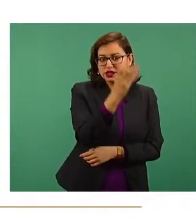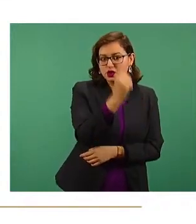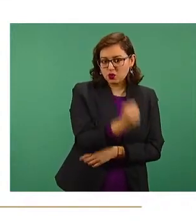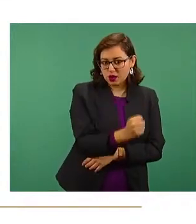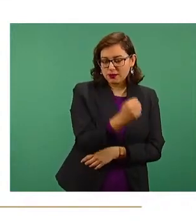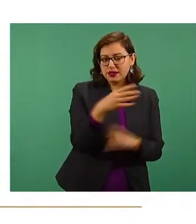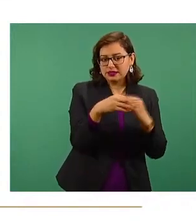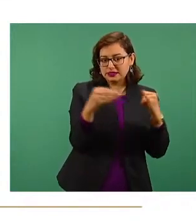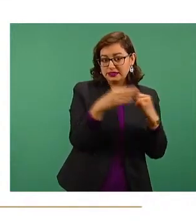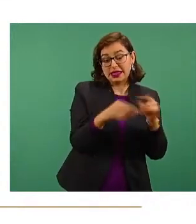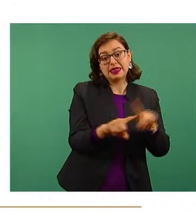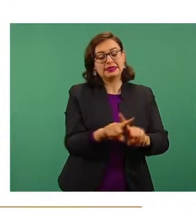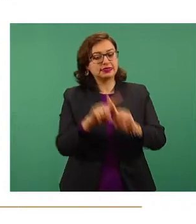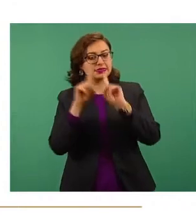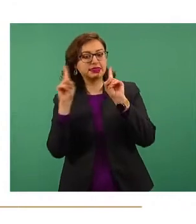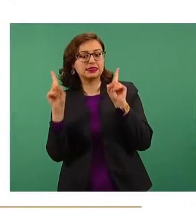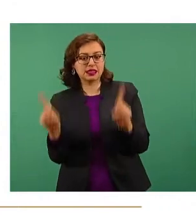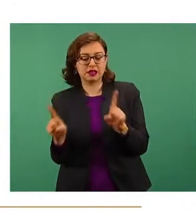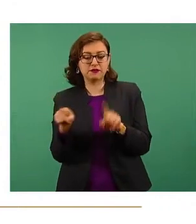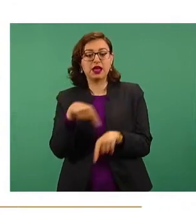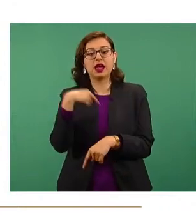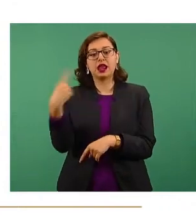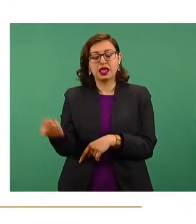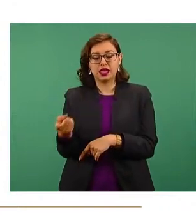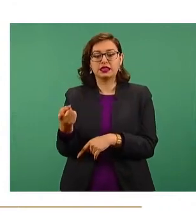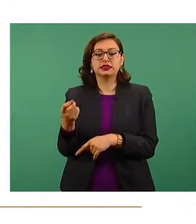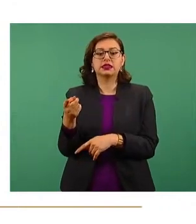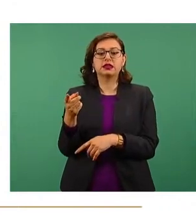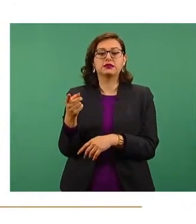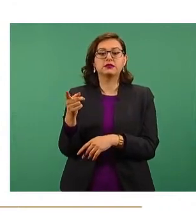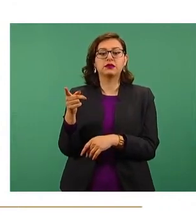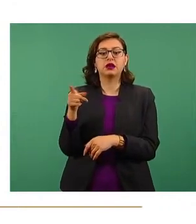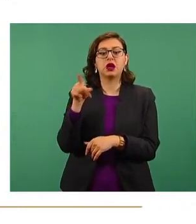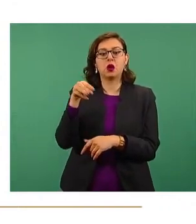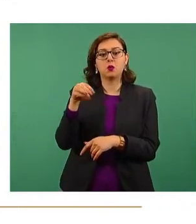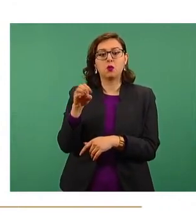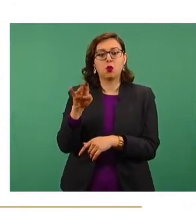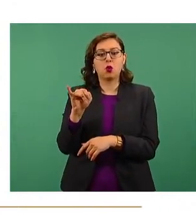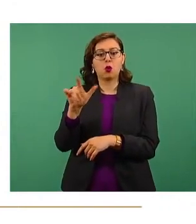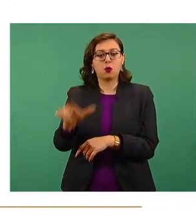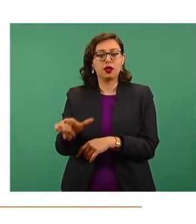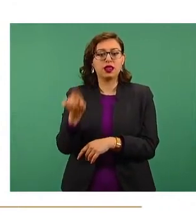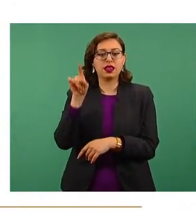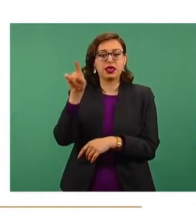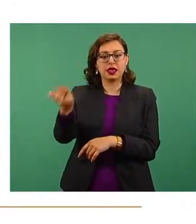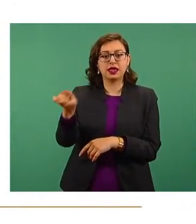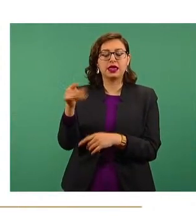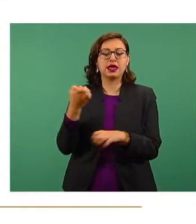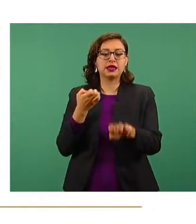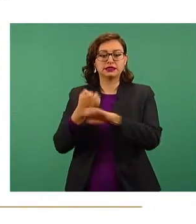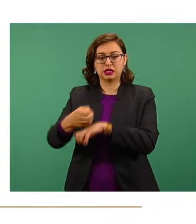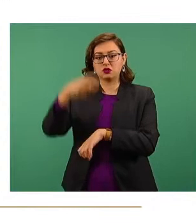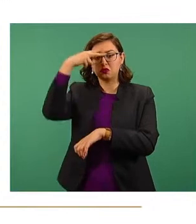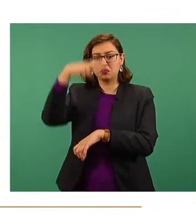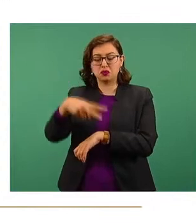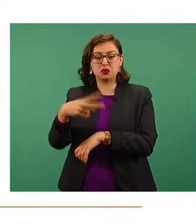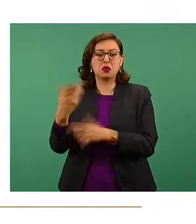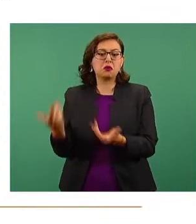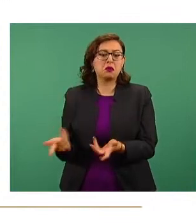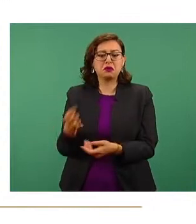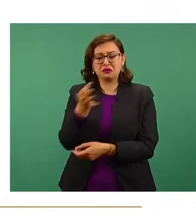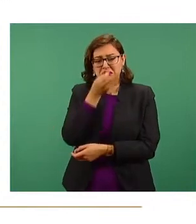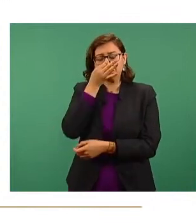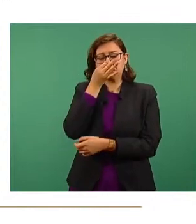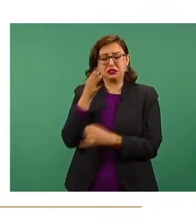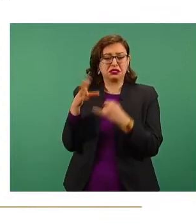con los 18 centavos de margen que tiene una gasolinera móvil en San Mateo Atenco, en el Estado de México, y un precio